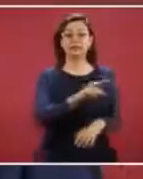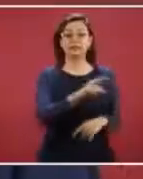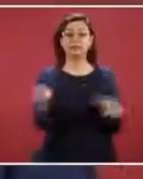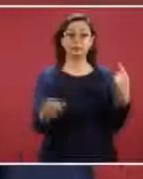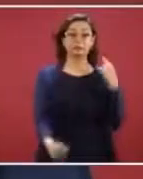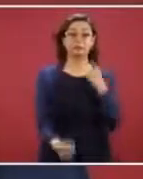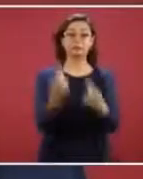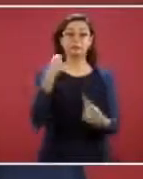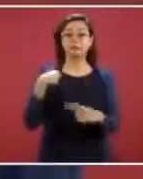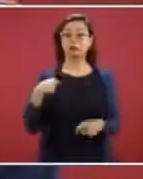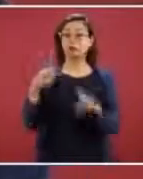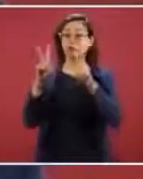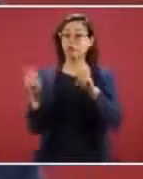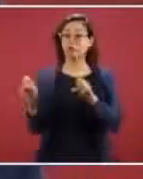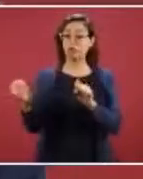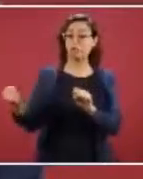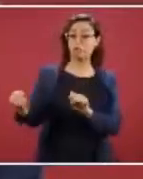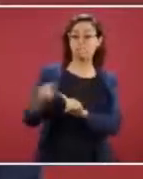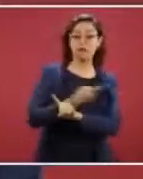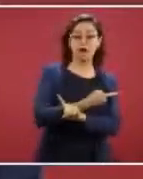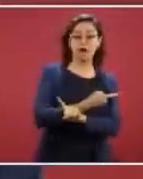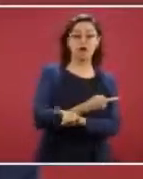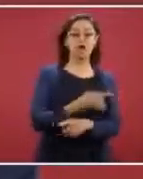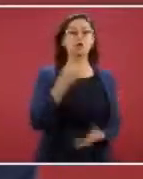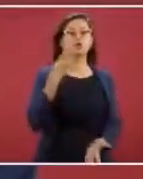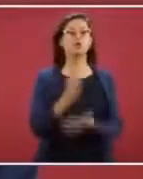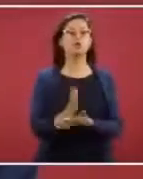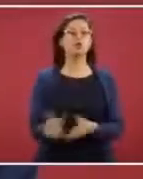tema, les digo 2 cosas.